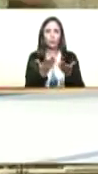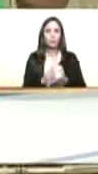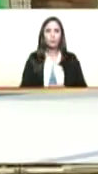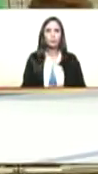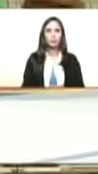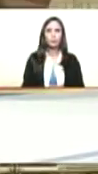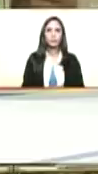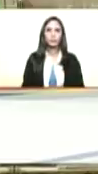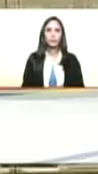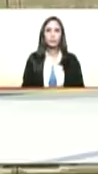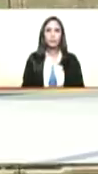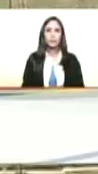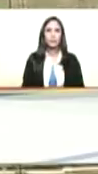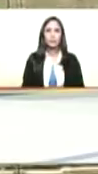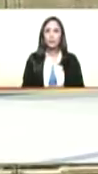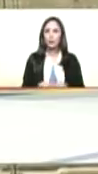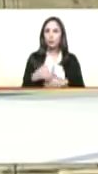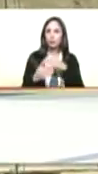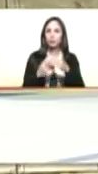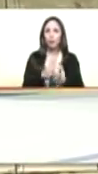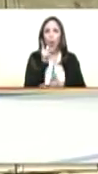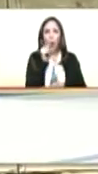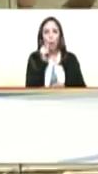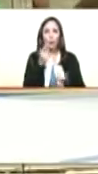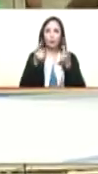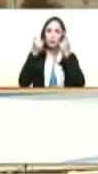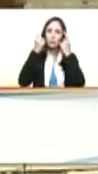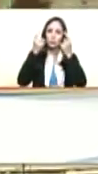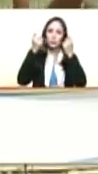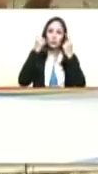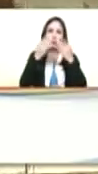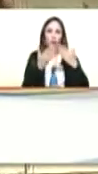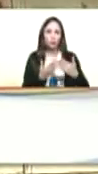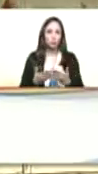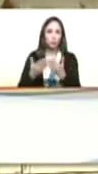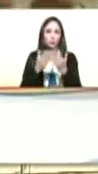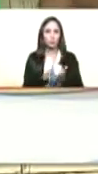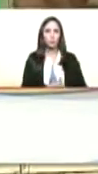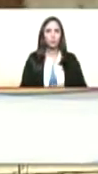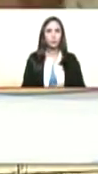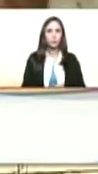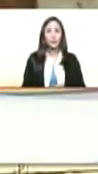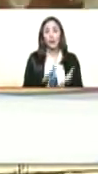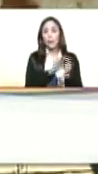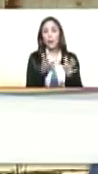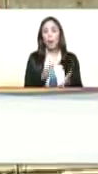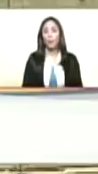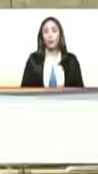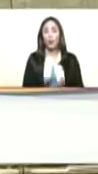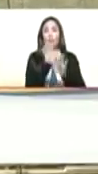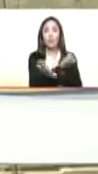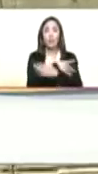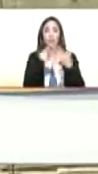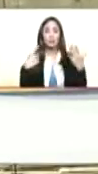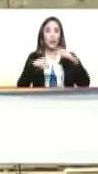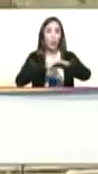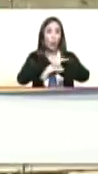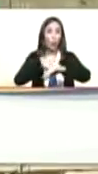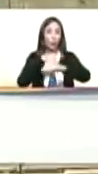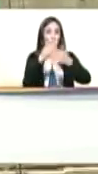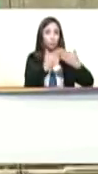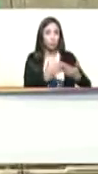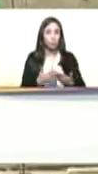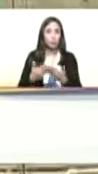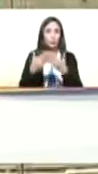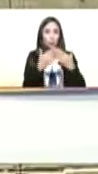plan elaborado por el profesor Carlos Lang, que es los 16 horas de formación agrourbana, ¿no? Muy importante.